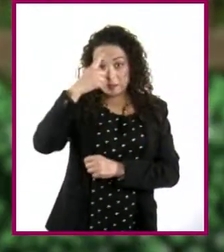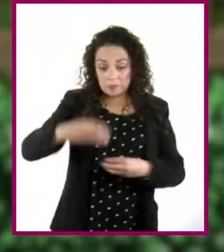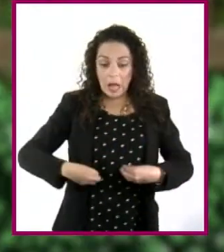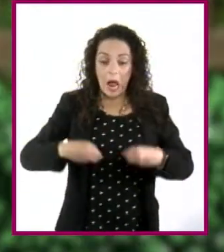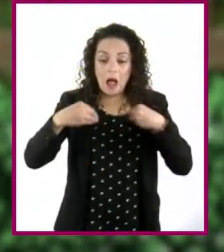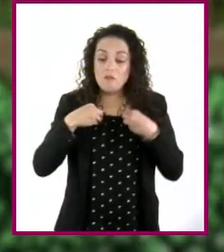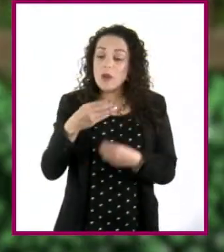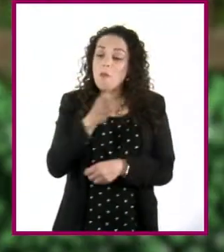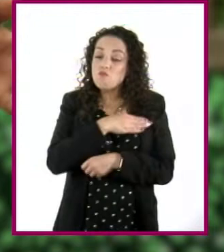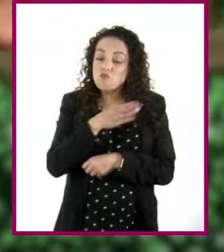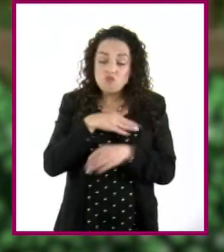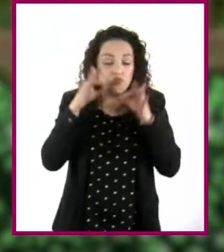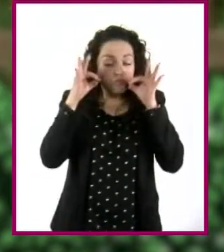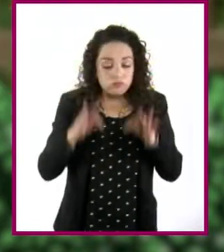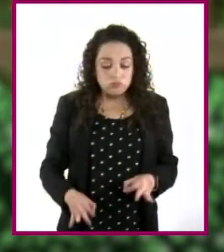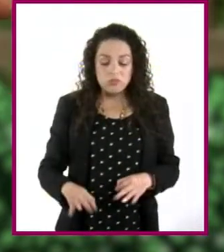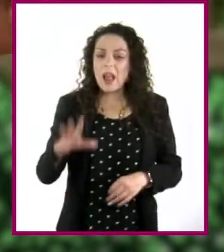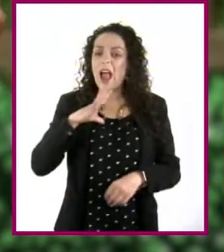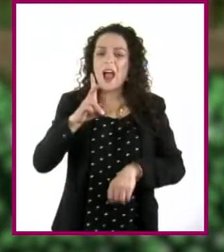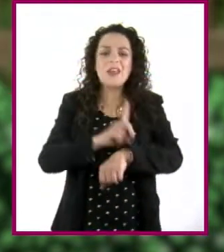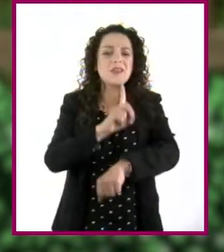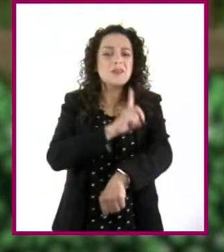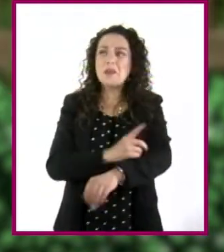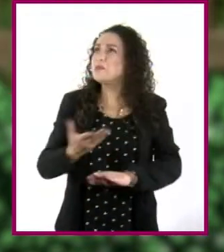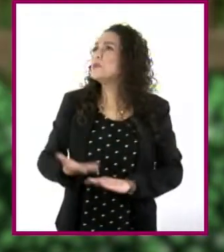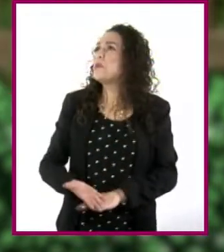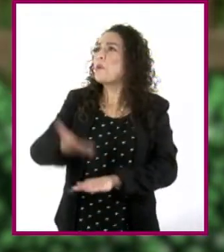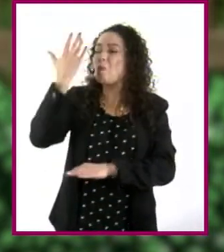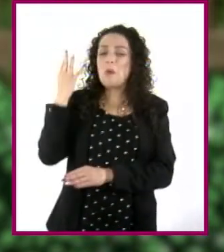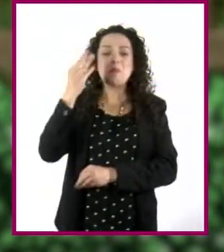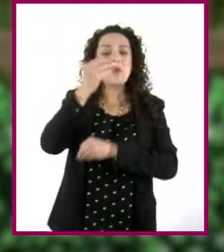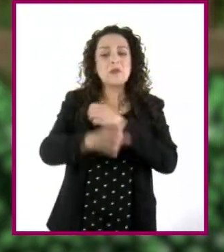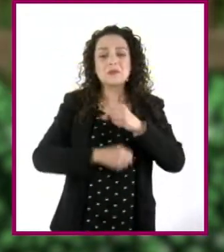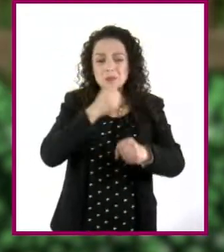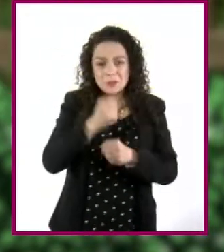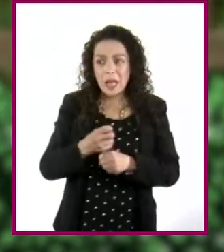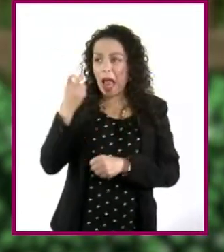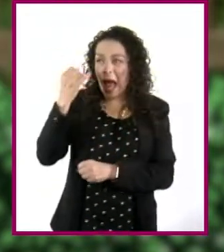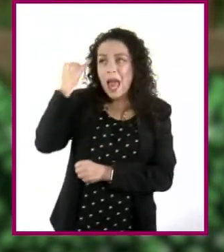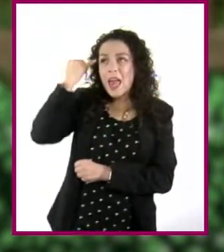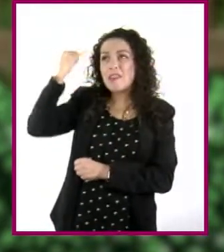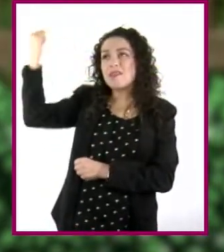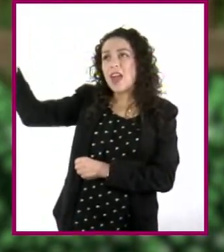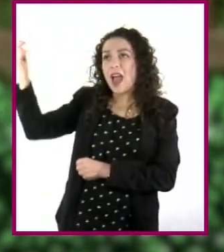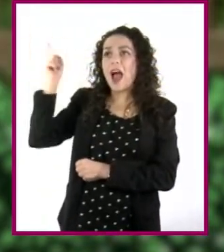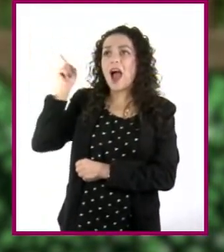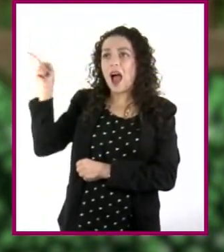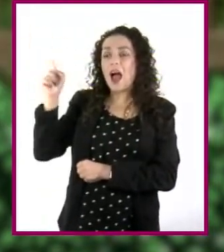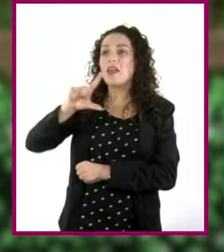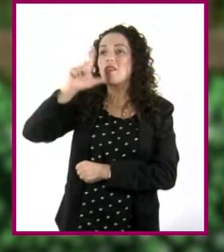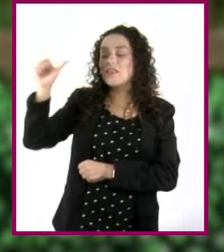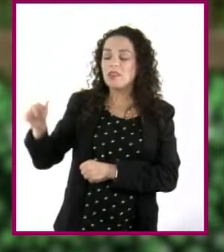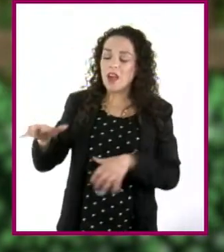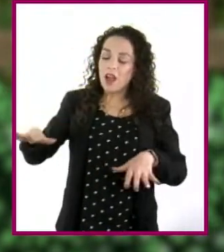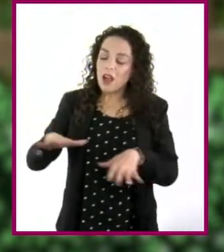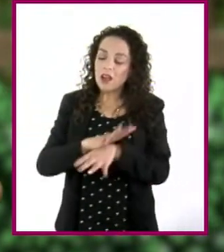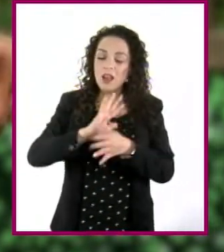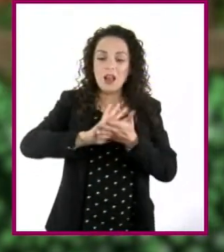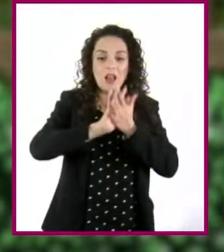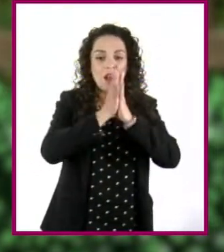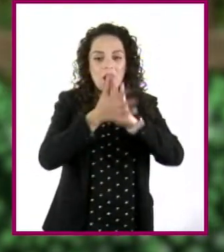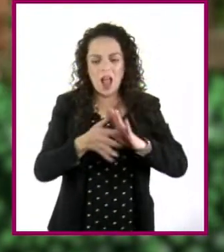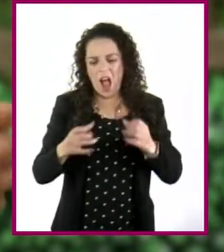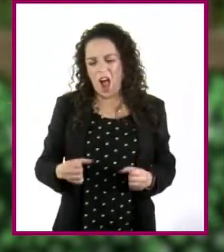han existido desde hace muchísimos años. Muchas de las ideas que luego pasaron a dar forma a las prácticas del cristianismo